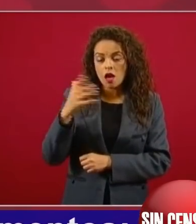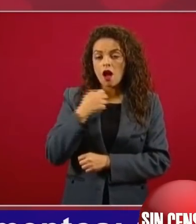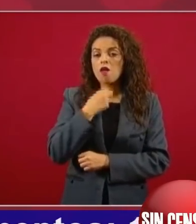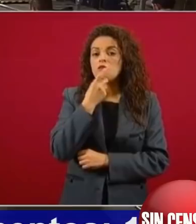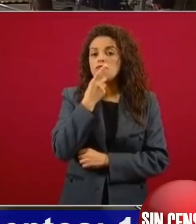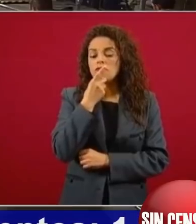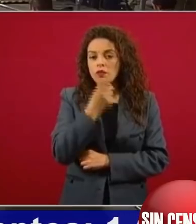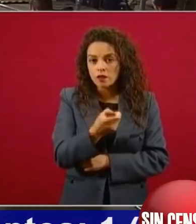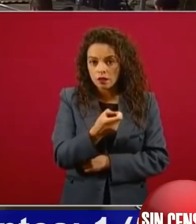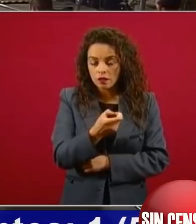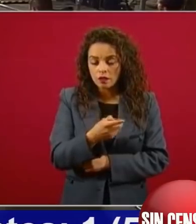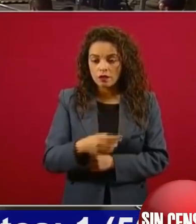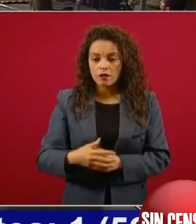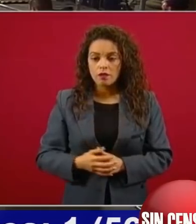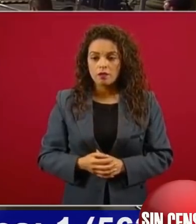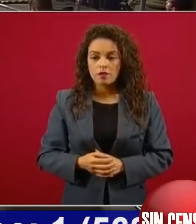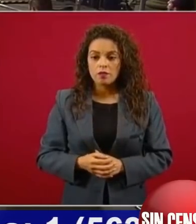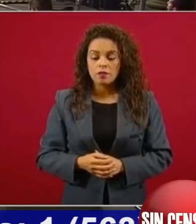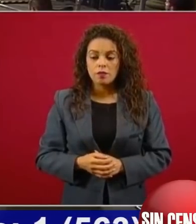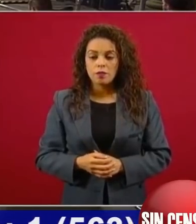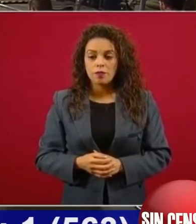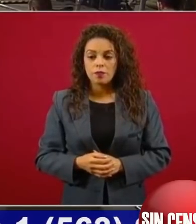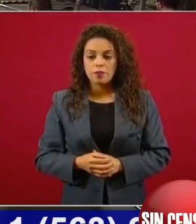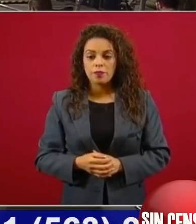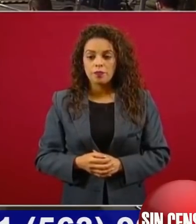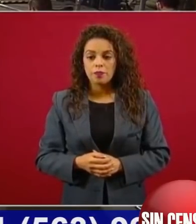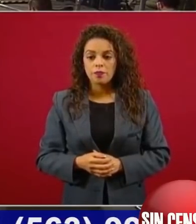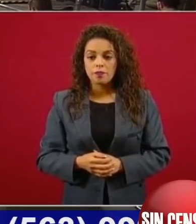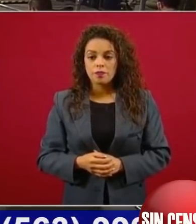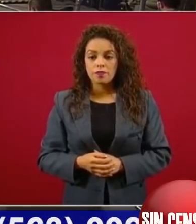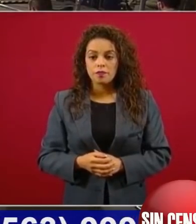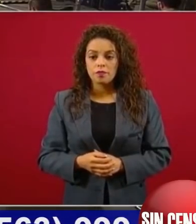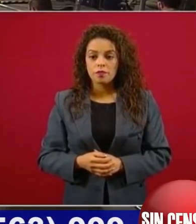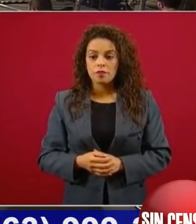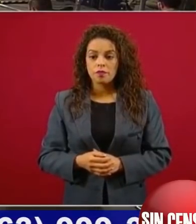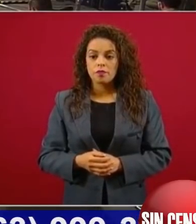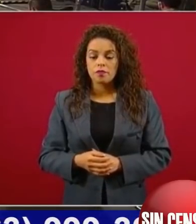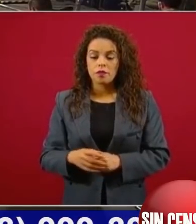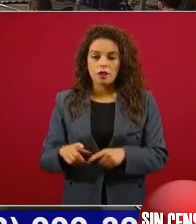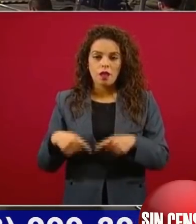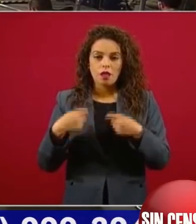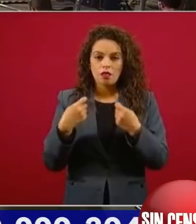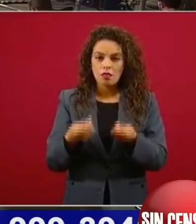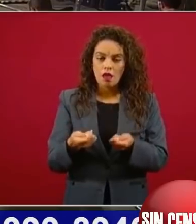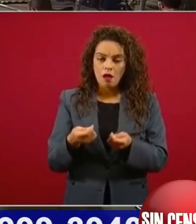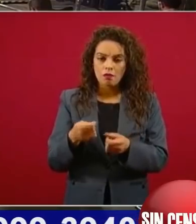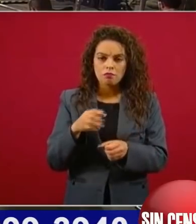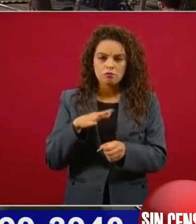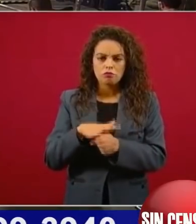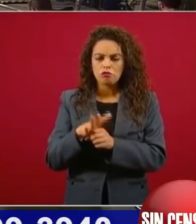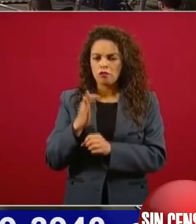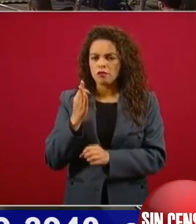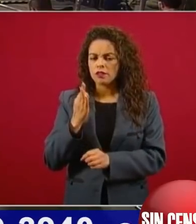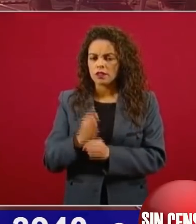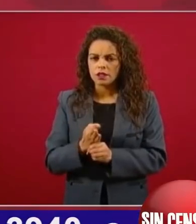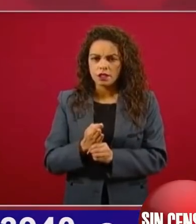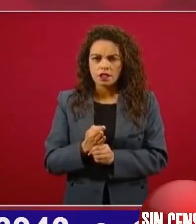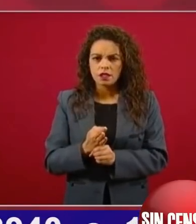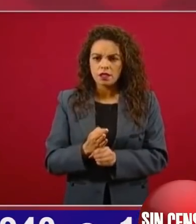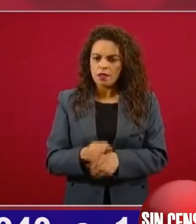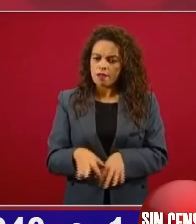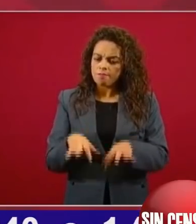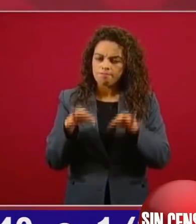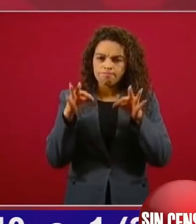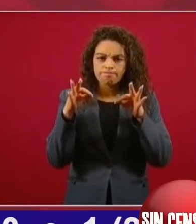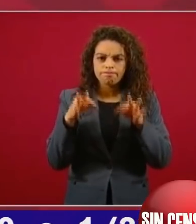Van a tener en cantidad, en tiempo lo que